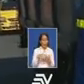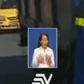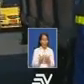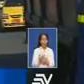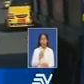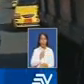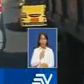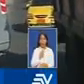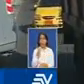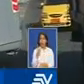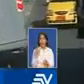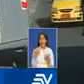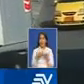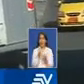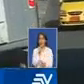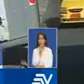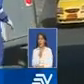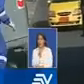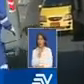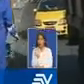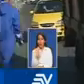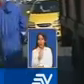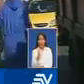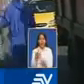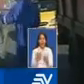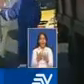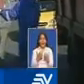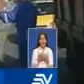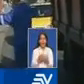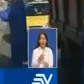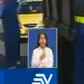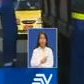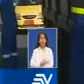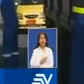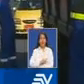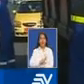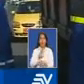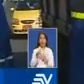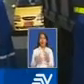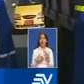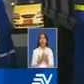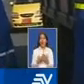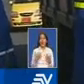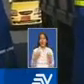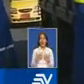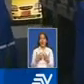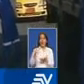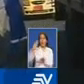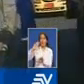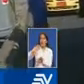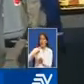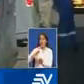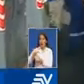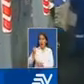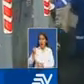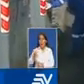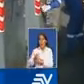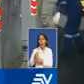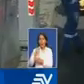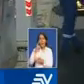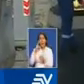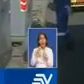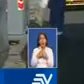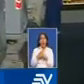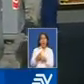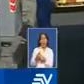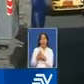No es un equipamiento privado, no es un equipamiento de la municipalidad, es un equipamiento de la ciudad que contribuye precisamente a mantener